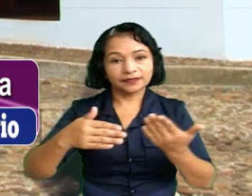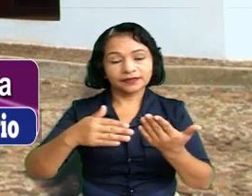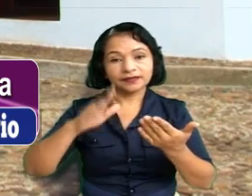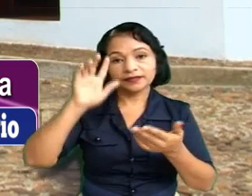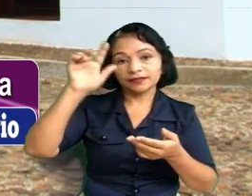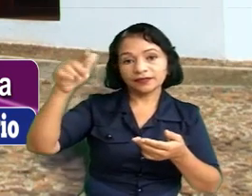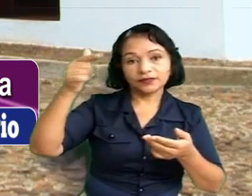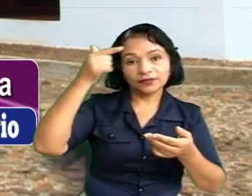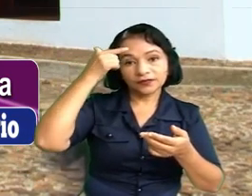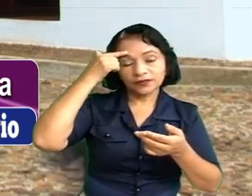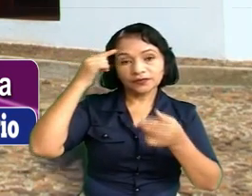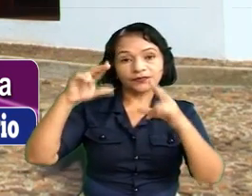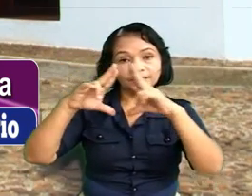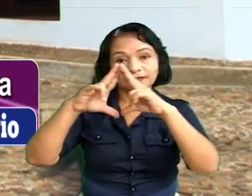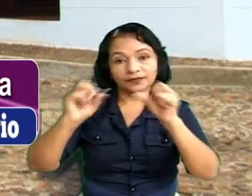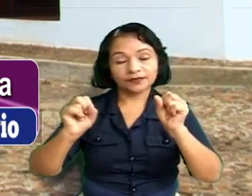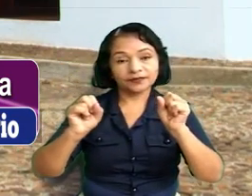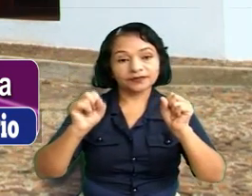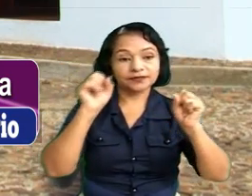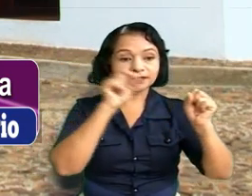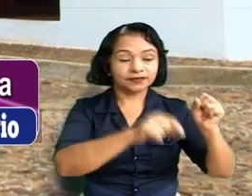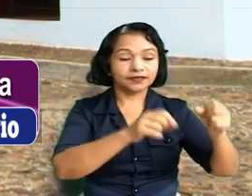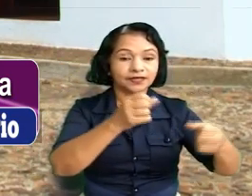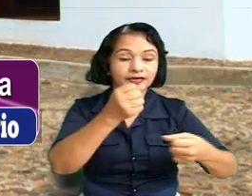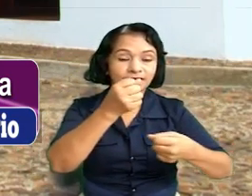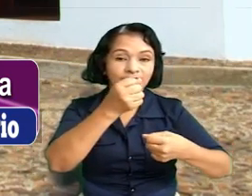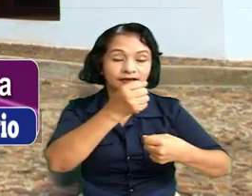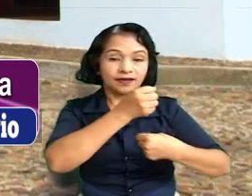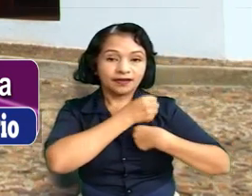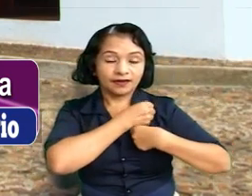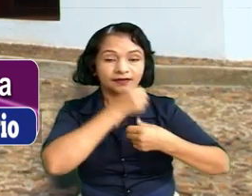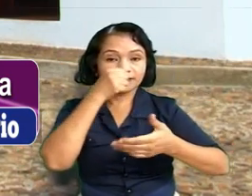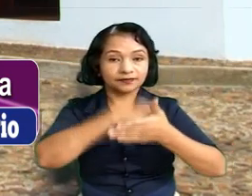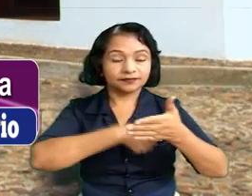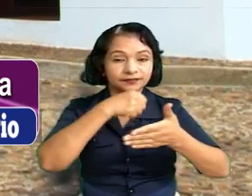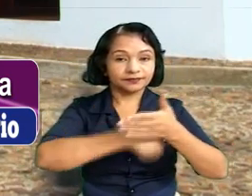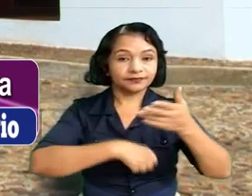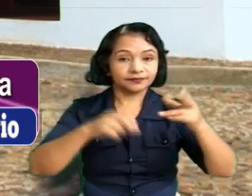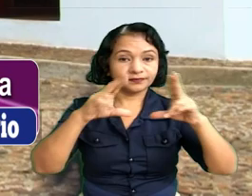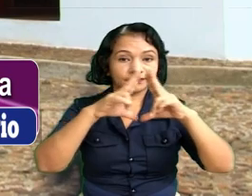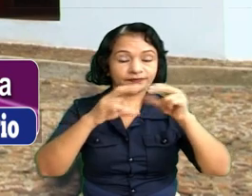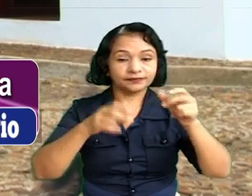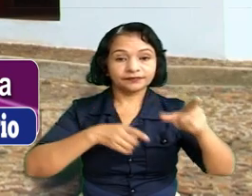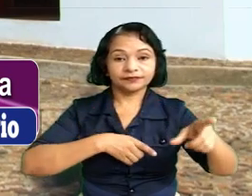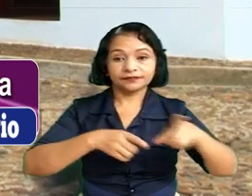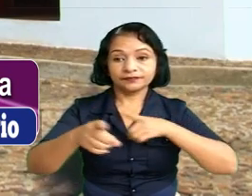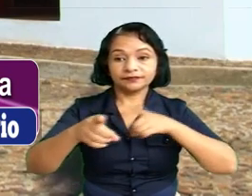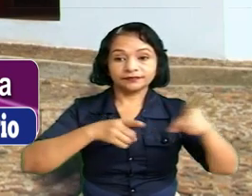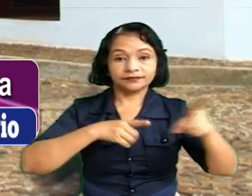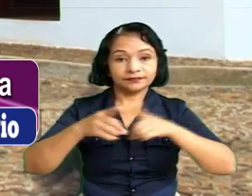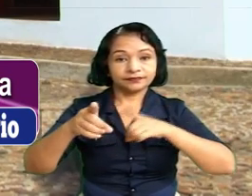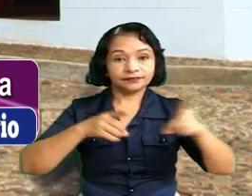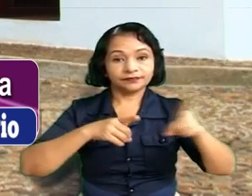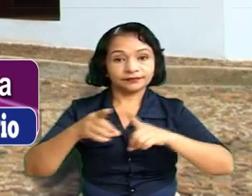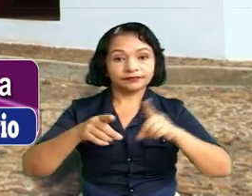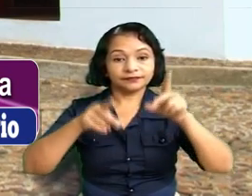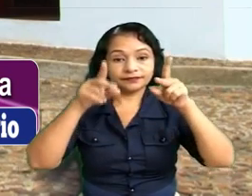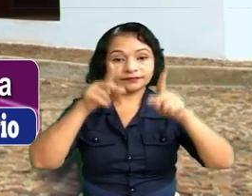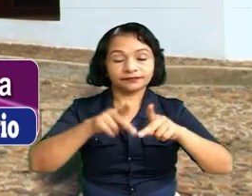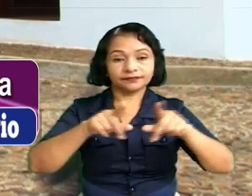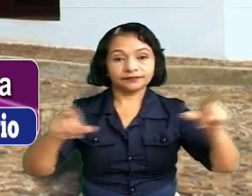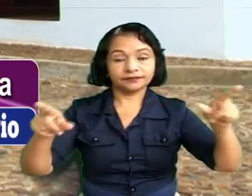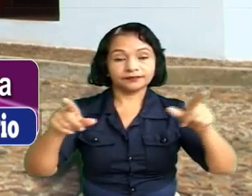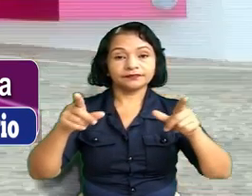Estado nicaragüense y lo que es el Ejército Defensor de la Soberanía Nacional. Entonces ella es la delegada de presentar dicho plan por las